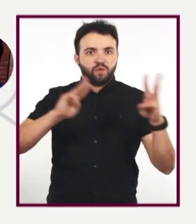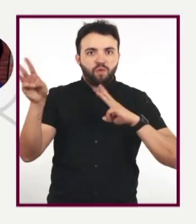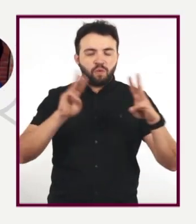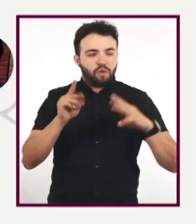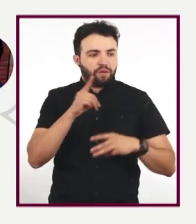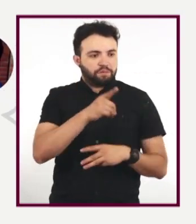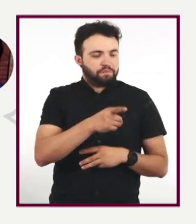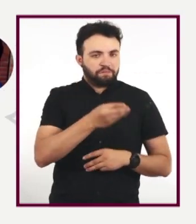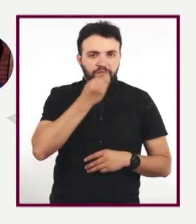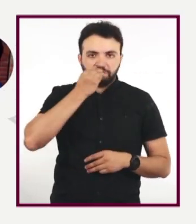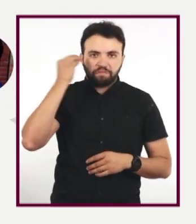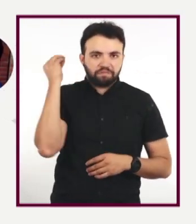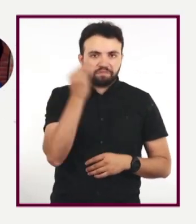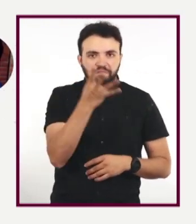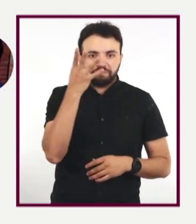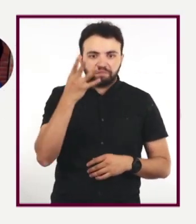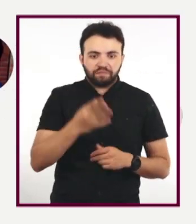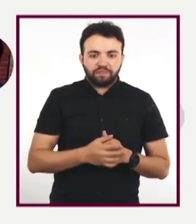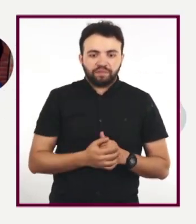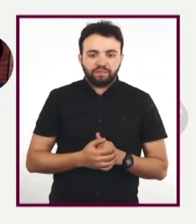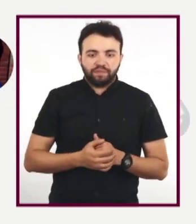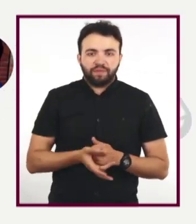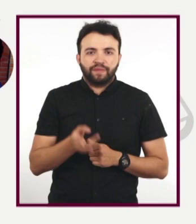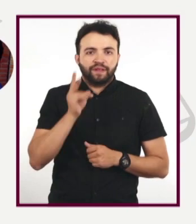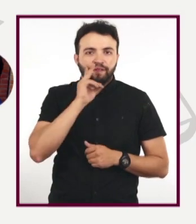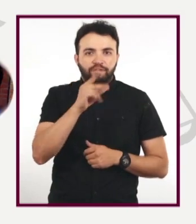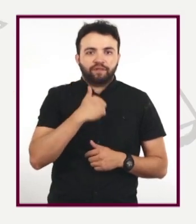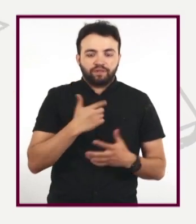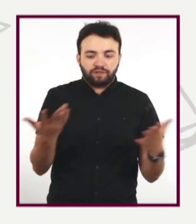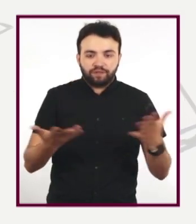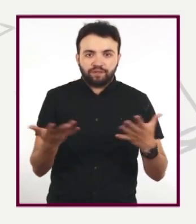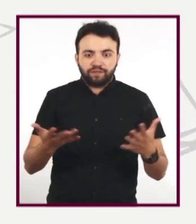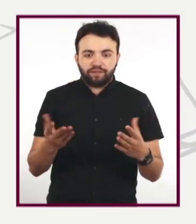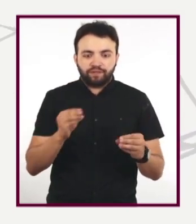Está padrísimo. Mira lo que estoy haciendo.